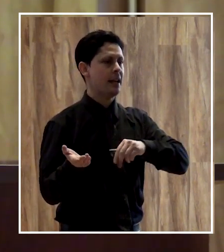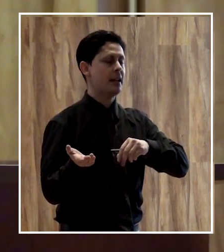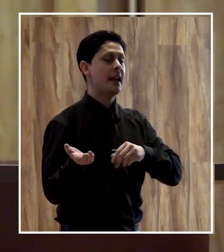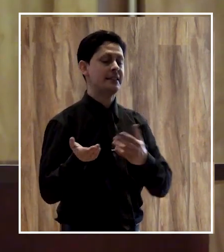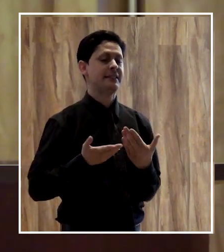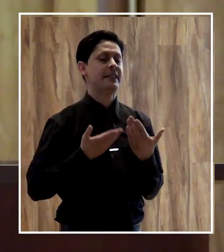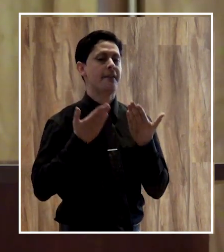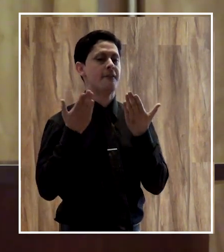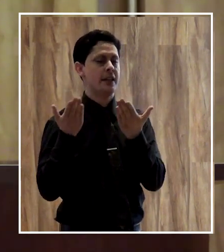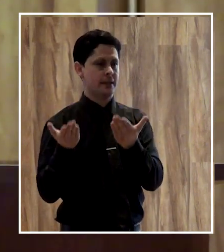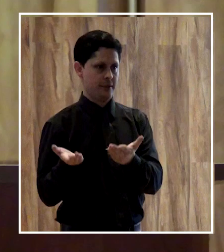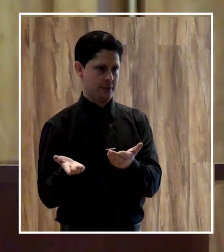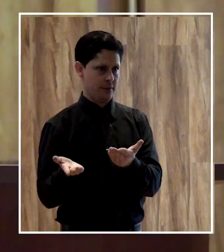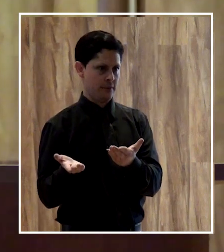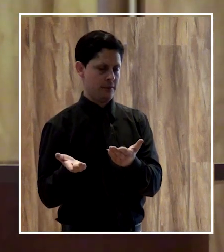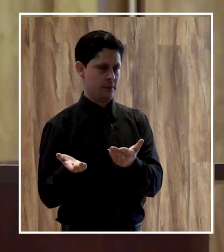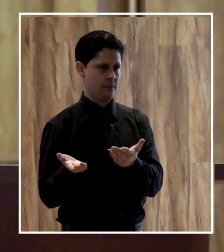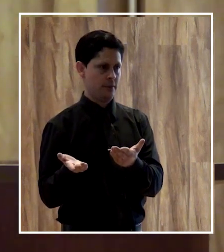el tercer